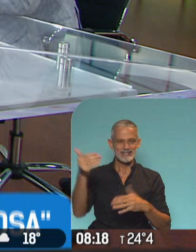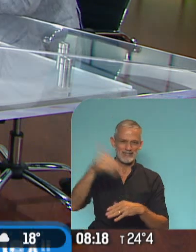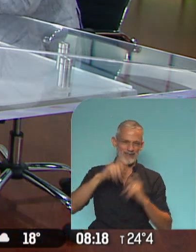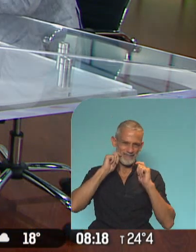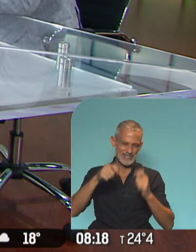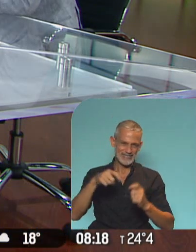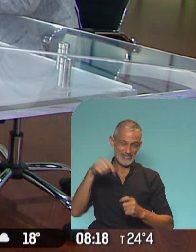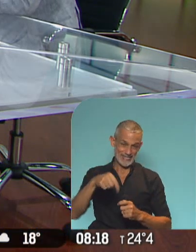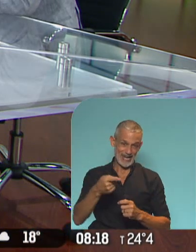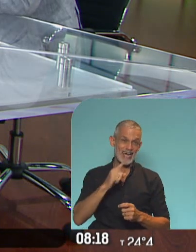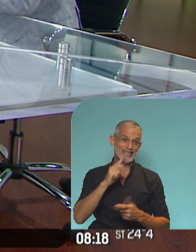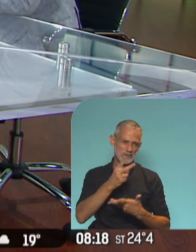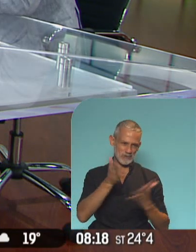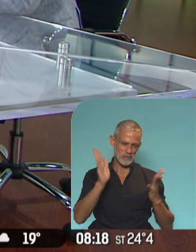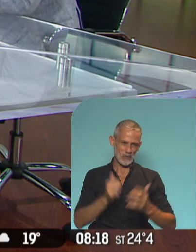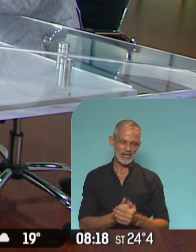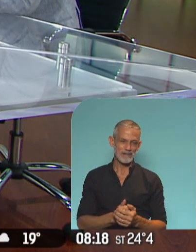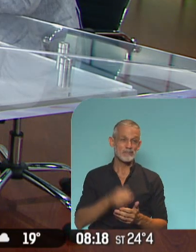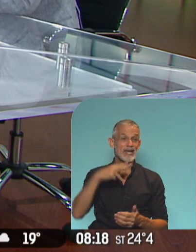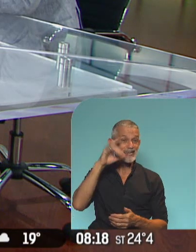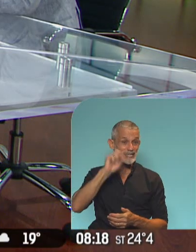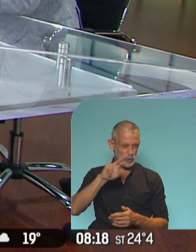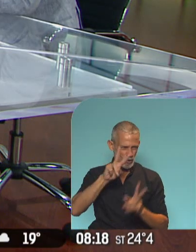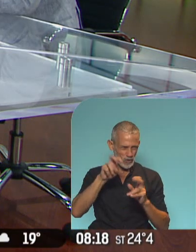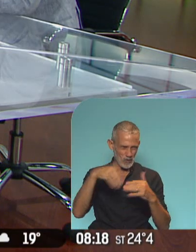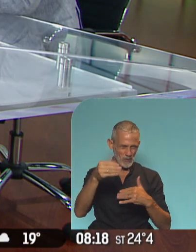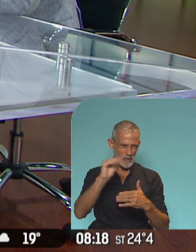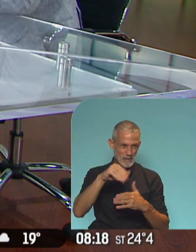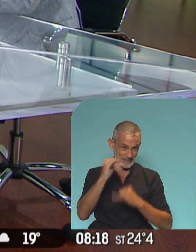No, a la mañana de la más. Gracias Televisión por la Pública. invitación. Néstor, seguimos en un ratito nosotros con más información judicial. Sí.